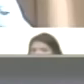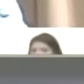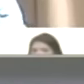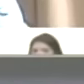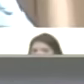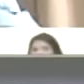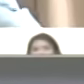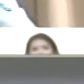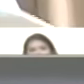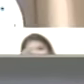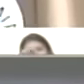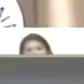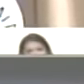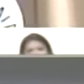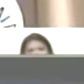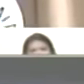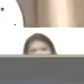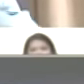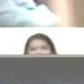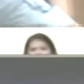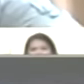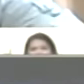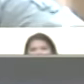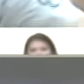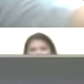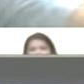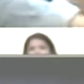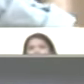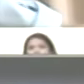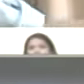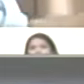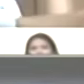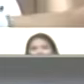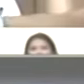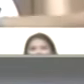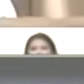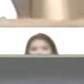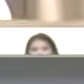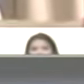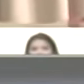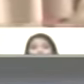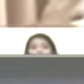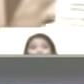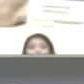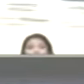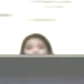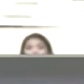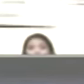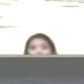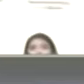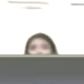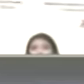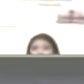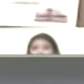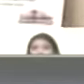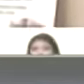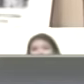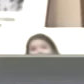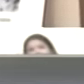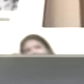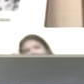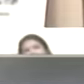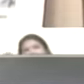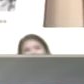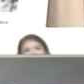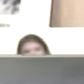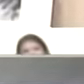No sé si ustedes vieron, aquí hay gráficas de aquellos fallecidos, van 8, 7, el octavo pues que fue el día ese del